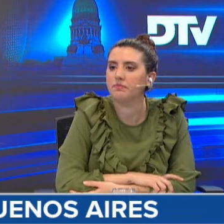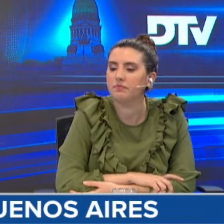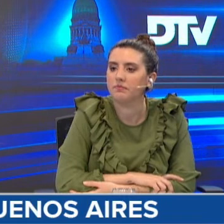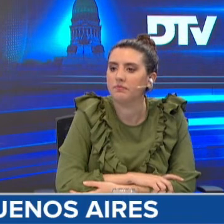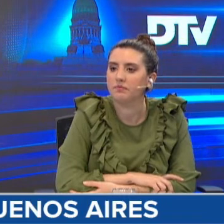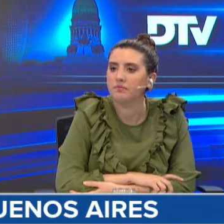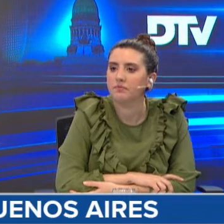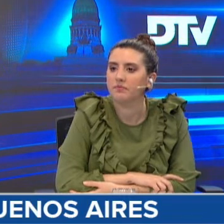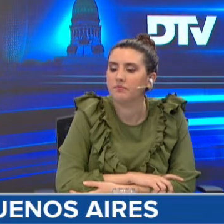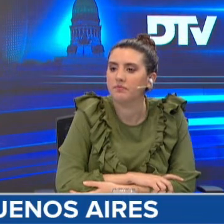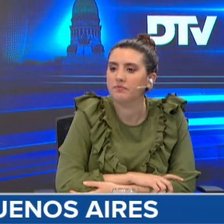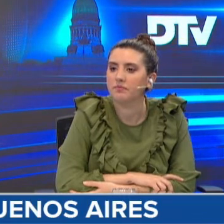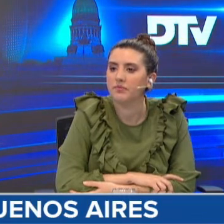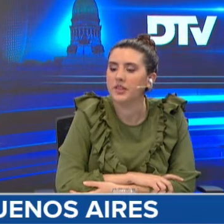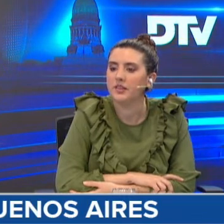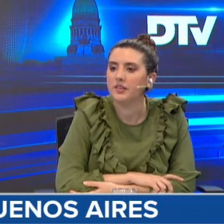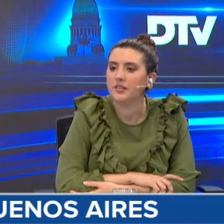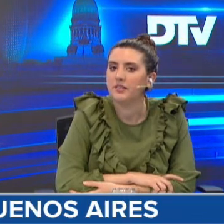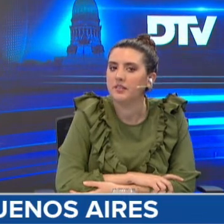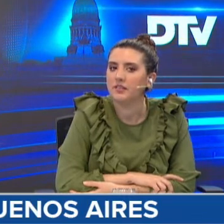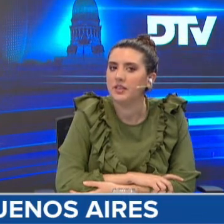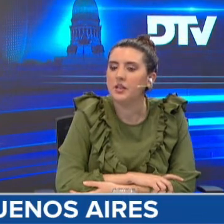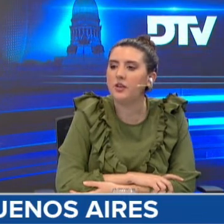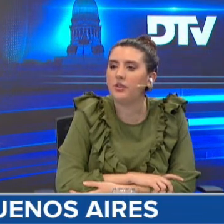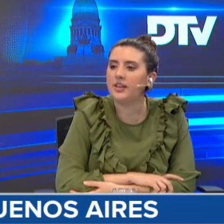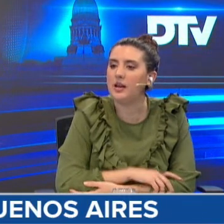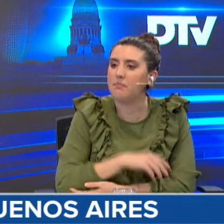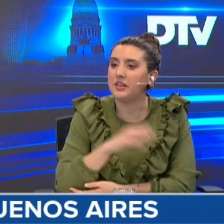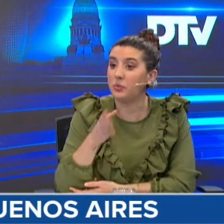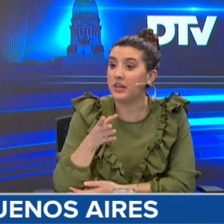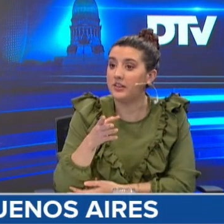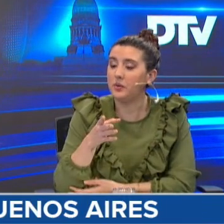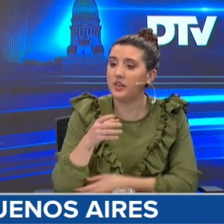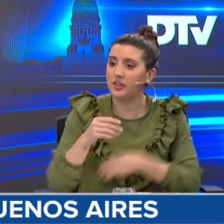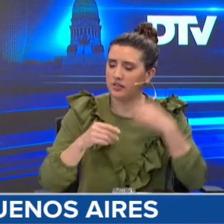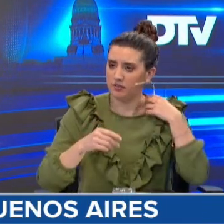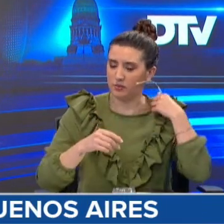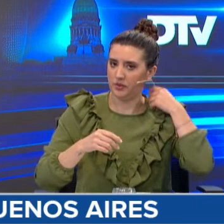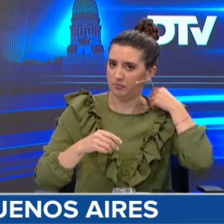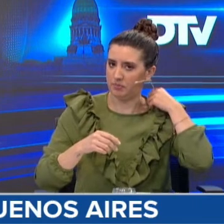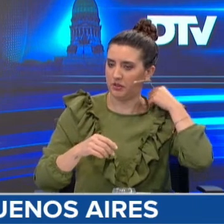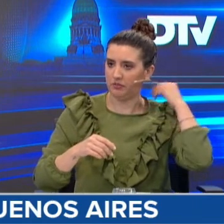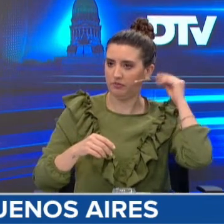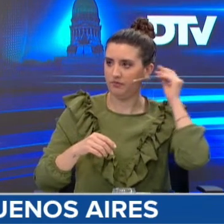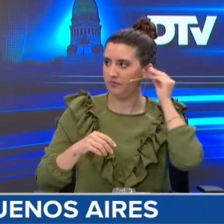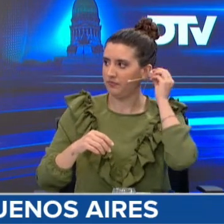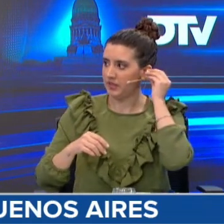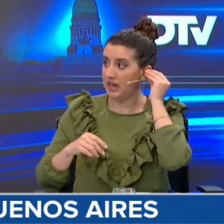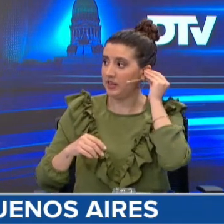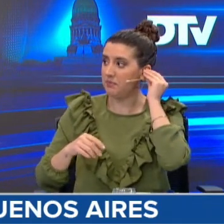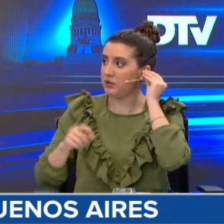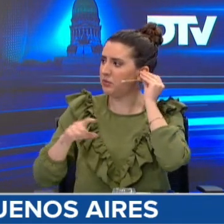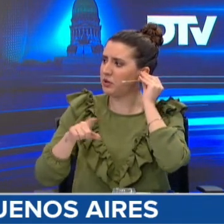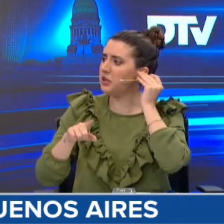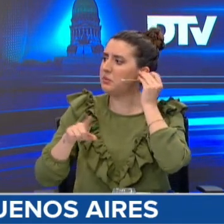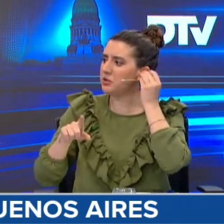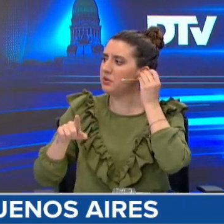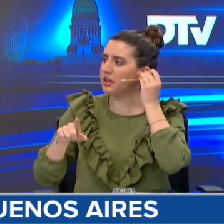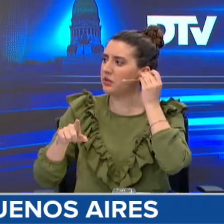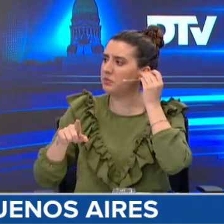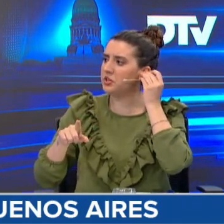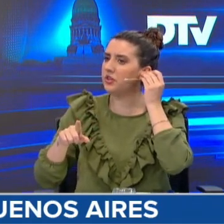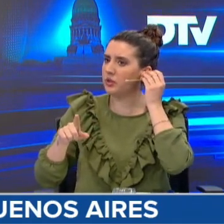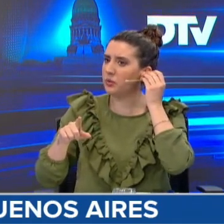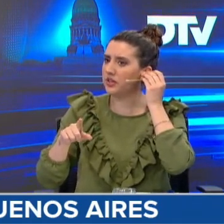consenso. Sí, a mí me parece que está bien. ¿Y no le falta la pata educativa? Perdón. Creo que está, perdón. Está, pero porque no pasó